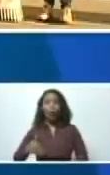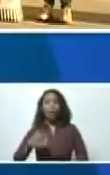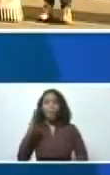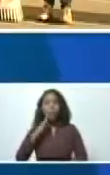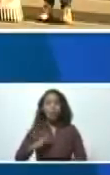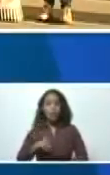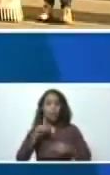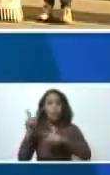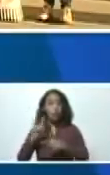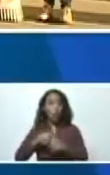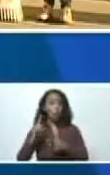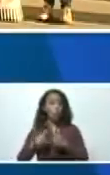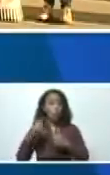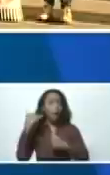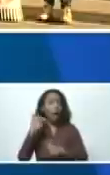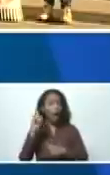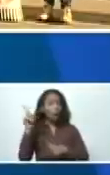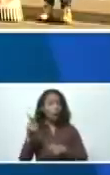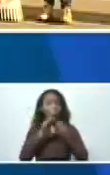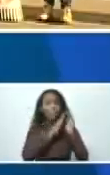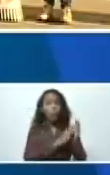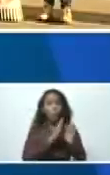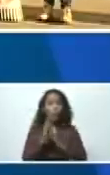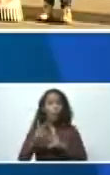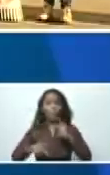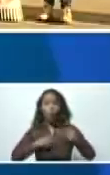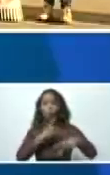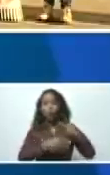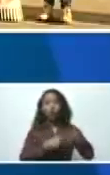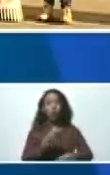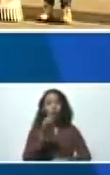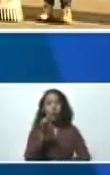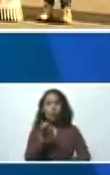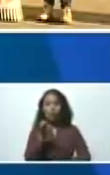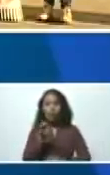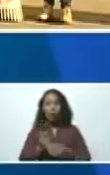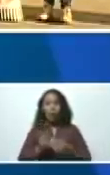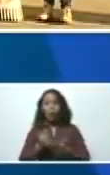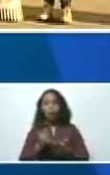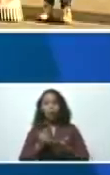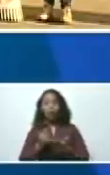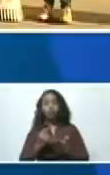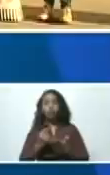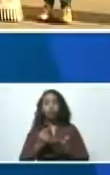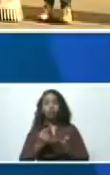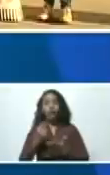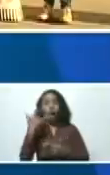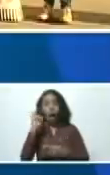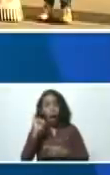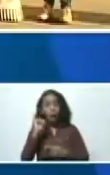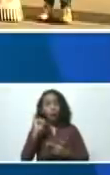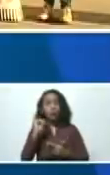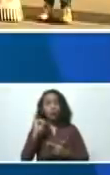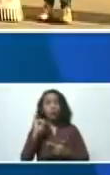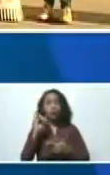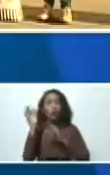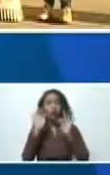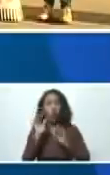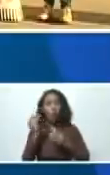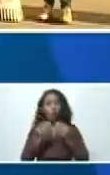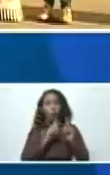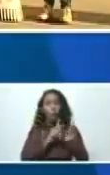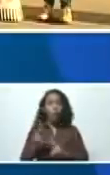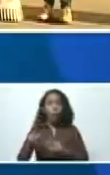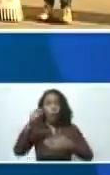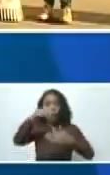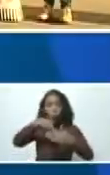ellos entonces tienen una organización para producir la semilla, tienen una organización para sembrar y tienen